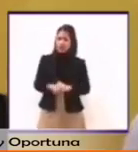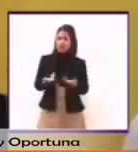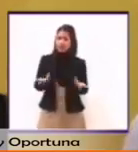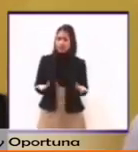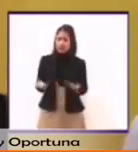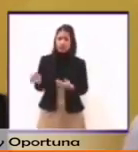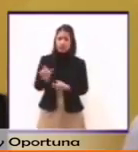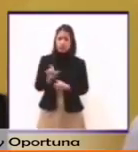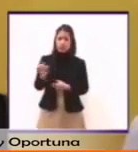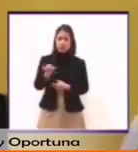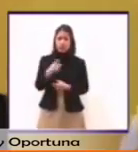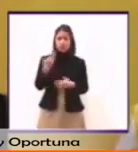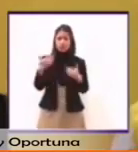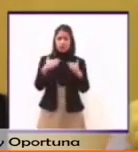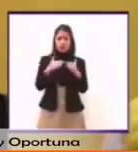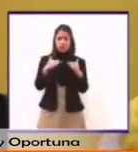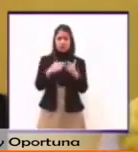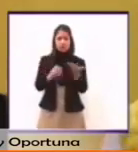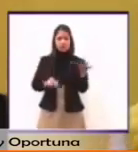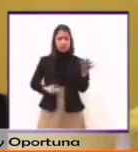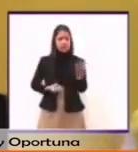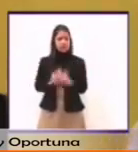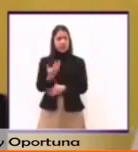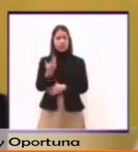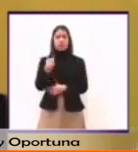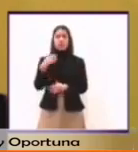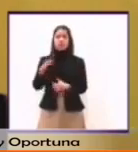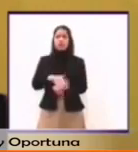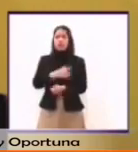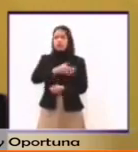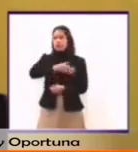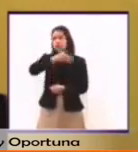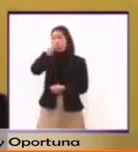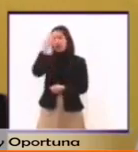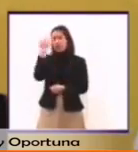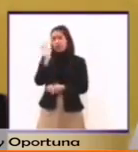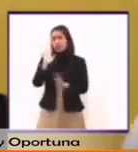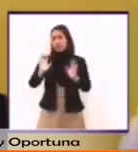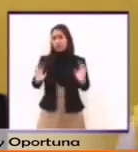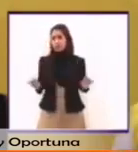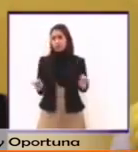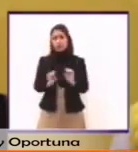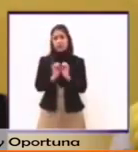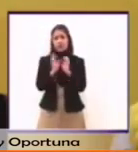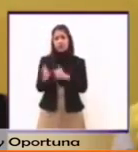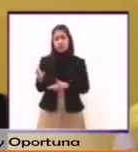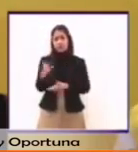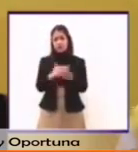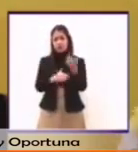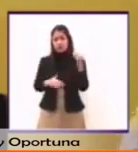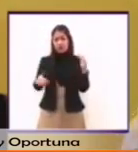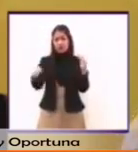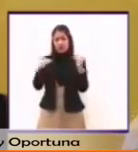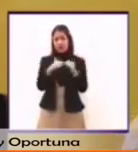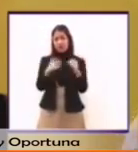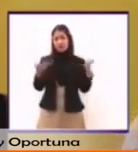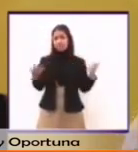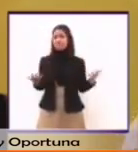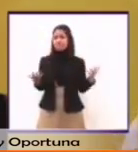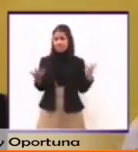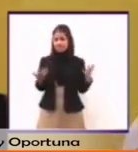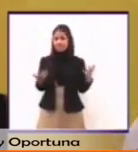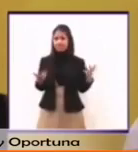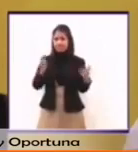sale uno de su vivienda, de su casa, pues no sabemos si vamos a regresar. Por eso hoy decimos